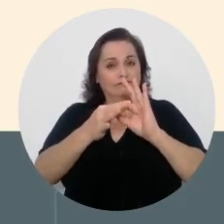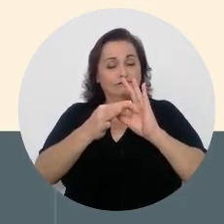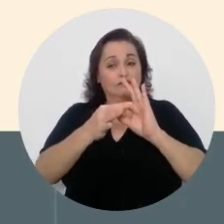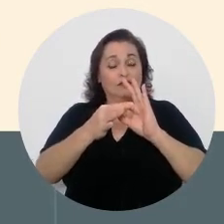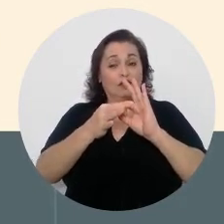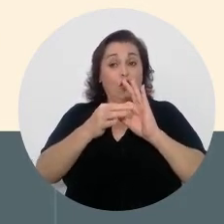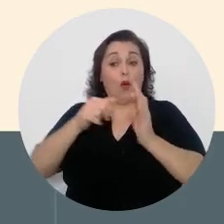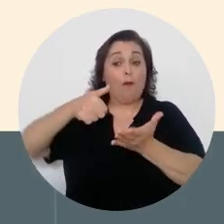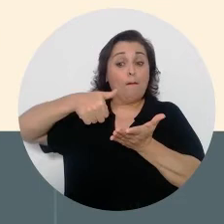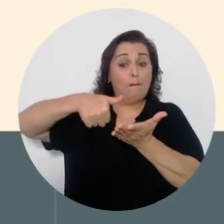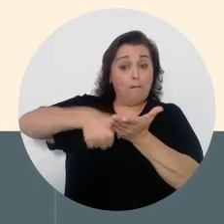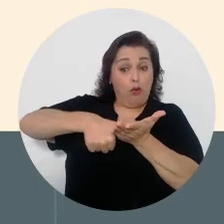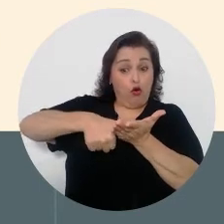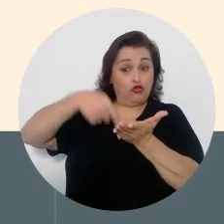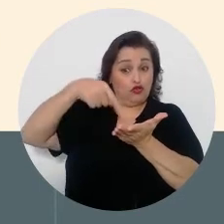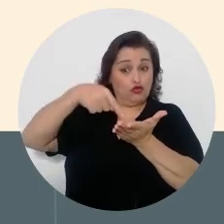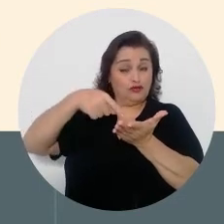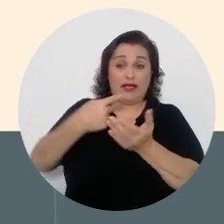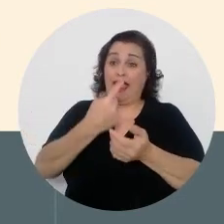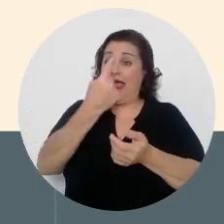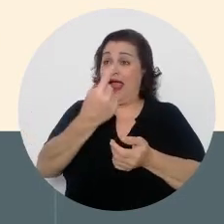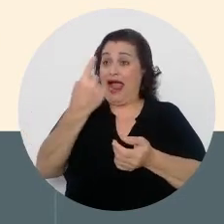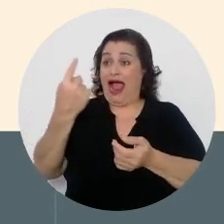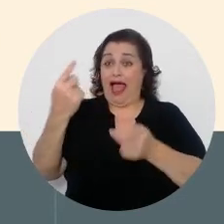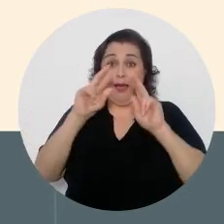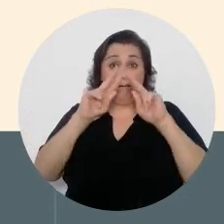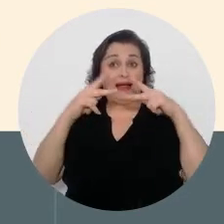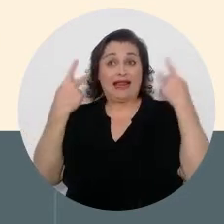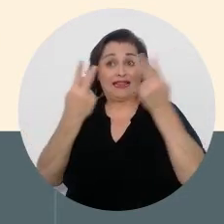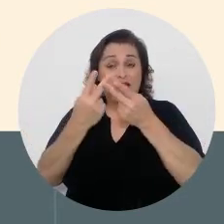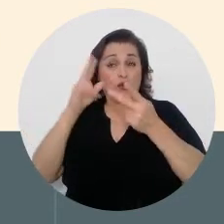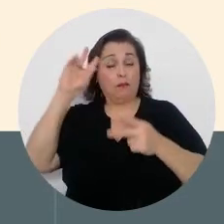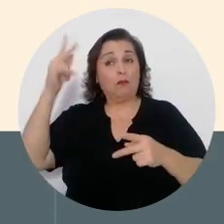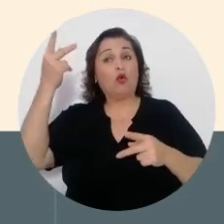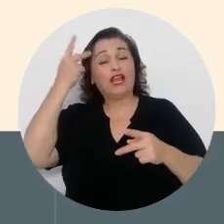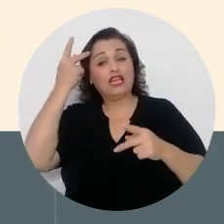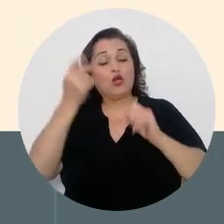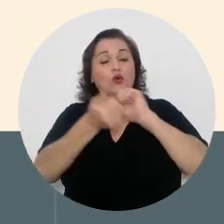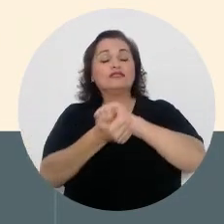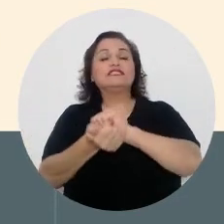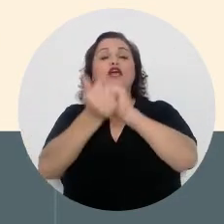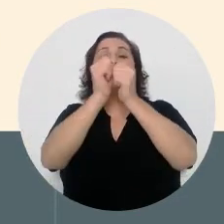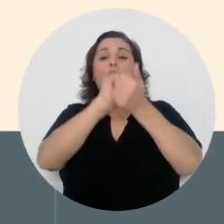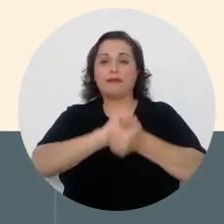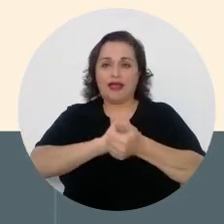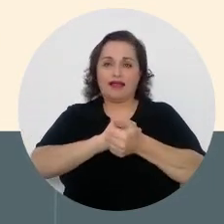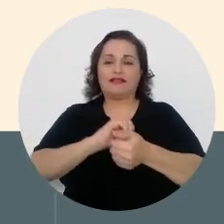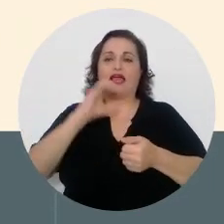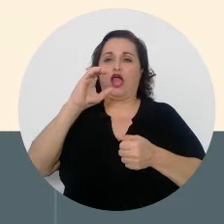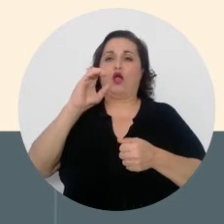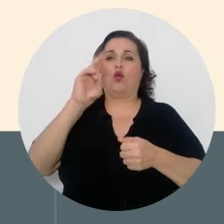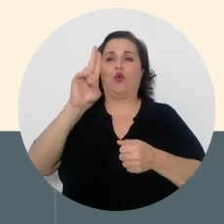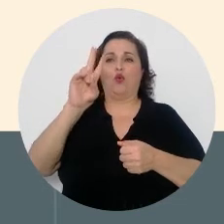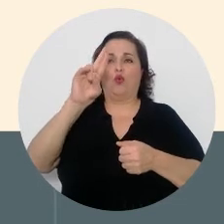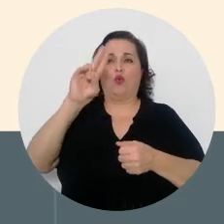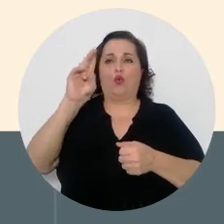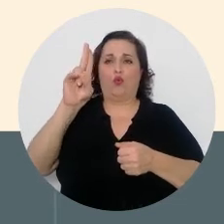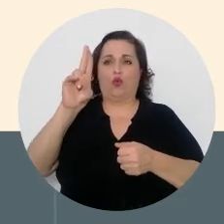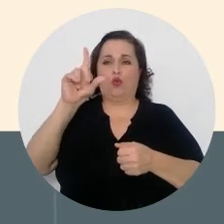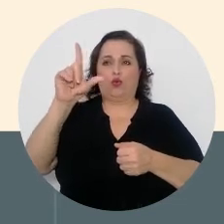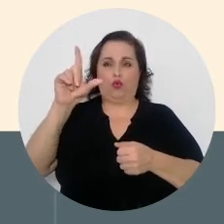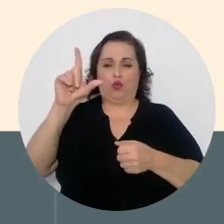que los votos que obtuvo cada uno de los partidos políticos se conviertan en